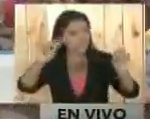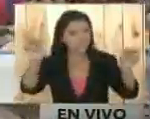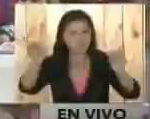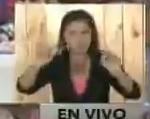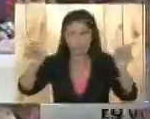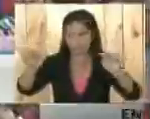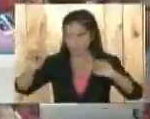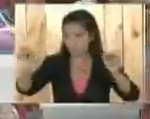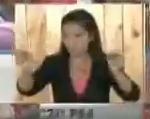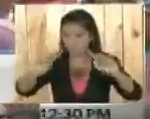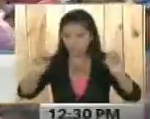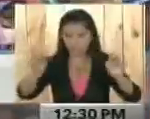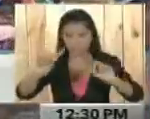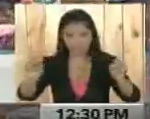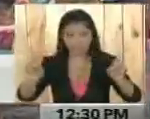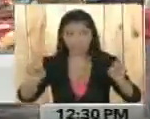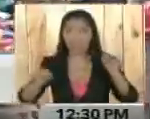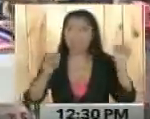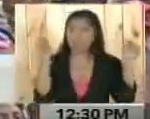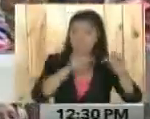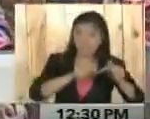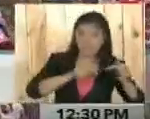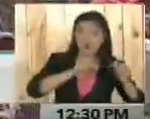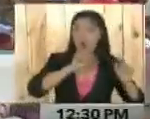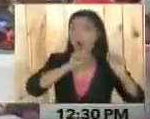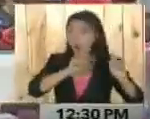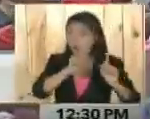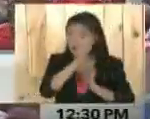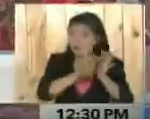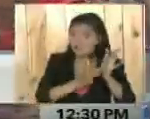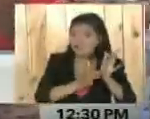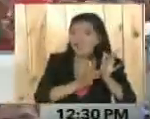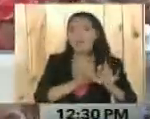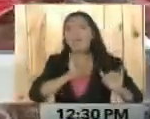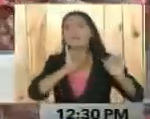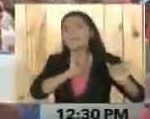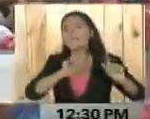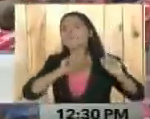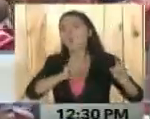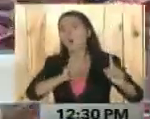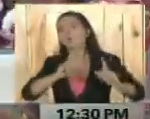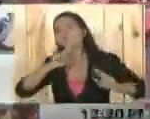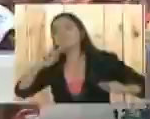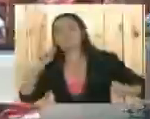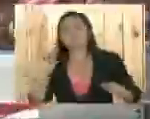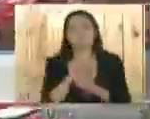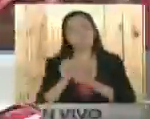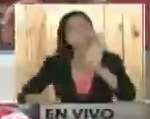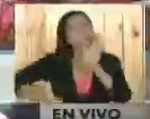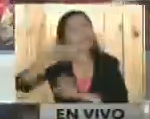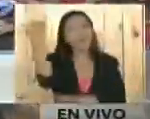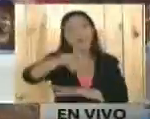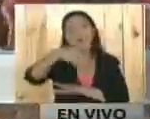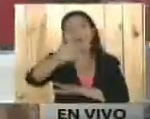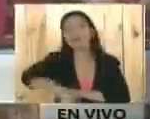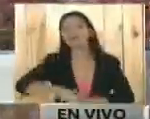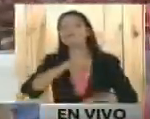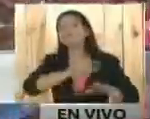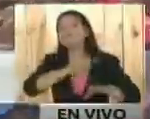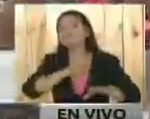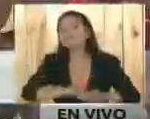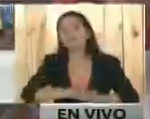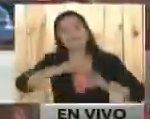no. Si salen con un 11, el mismo 11, salimos a la calle a decirles